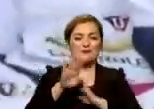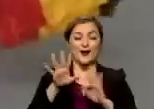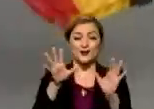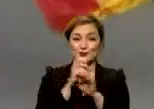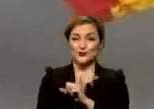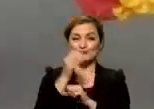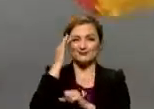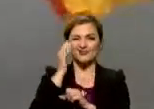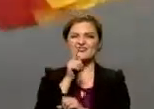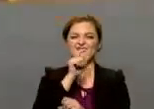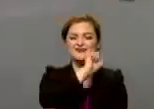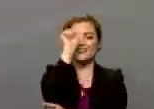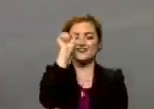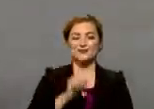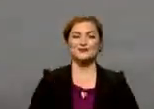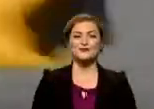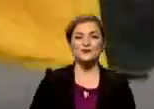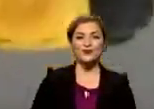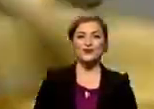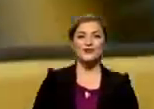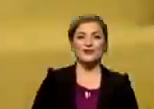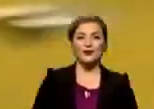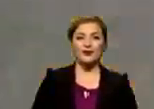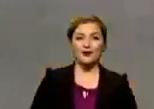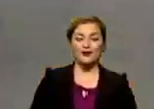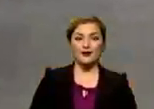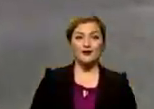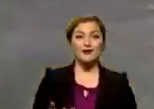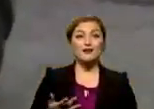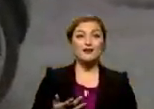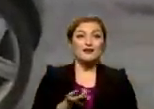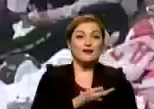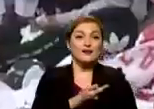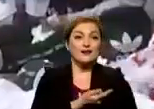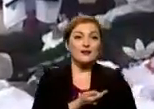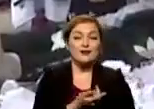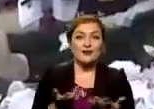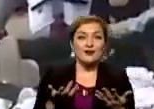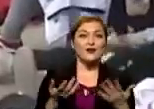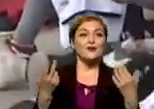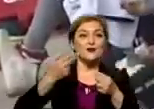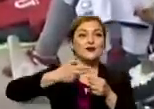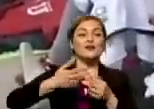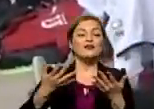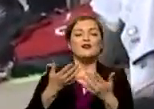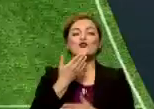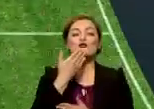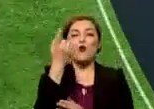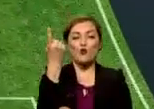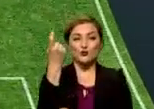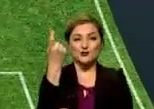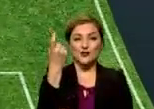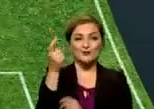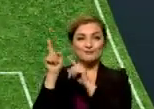noche sabremos quién queda campeón del fútbol ecuatoriano. Liga Deportiva Universitaria formaría de la siguiente